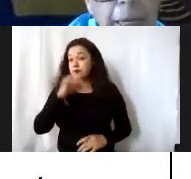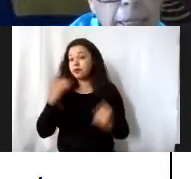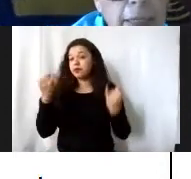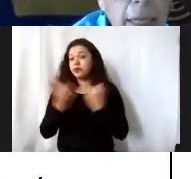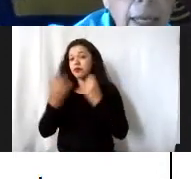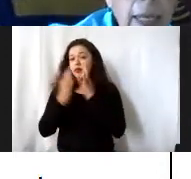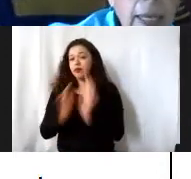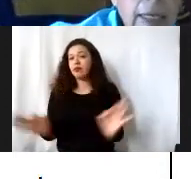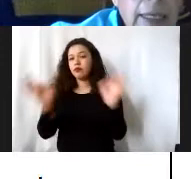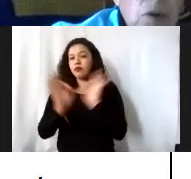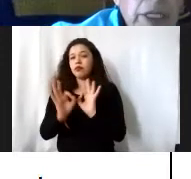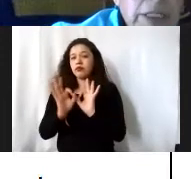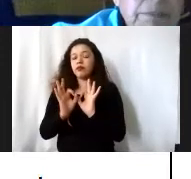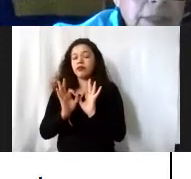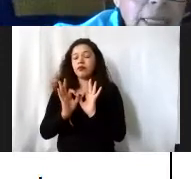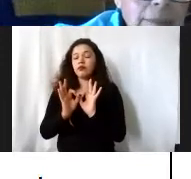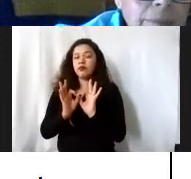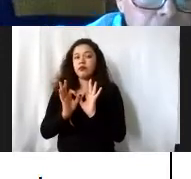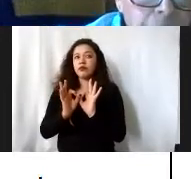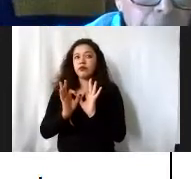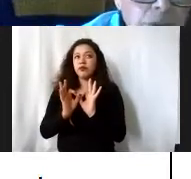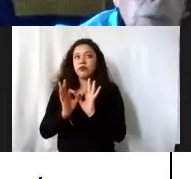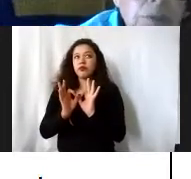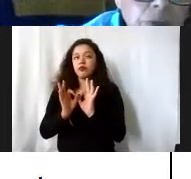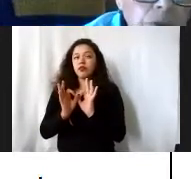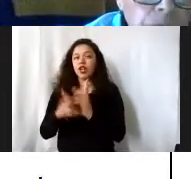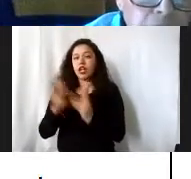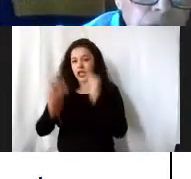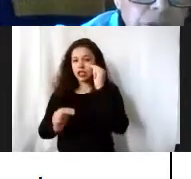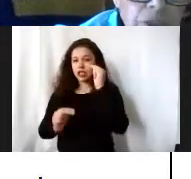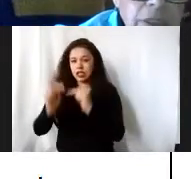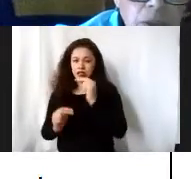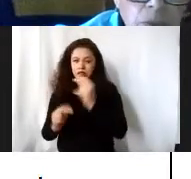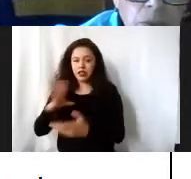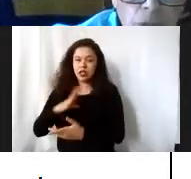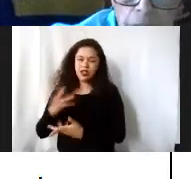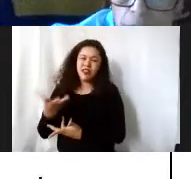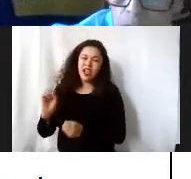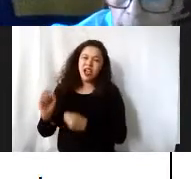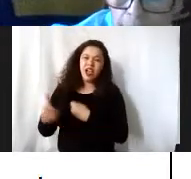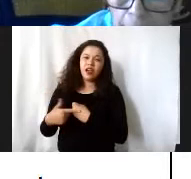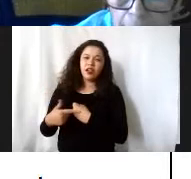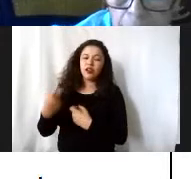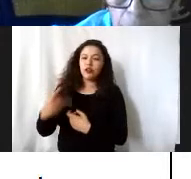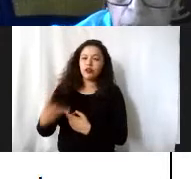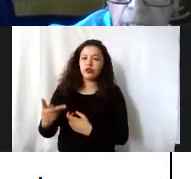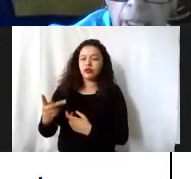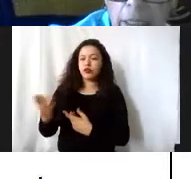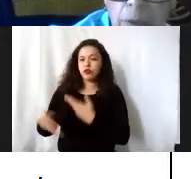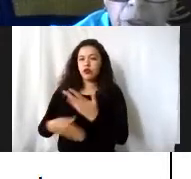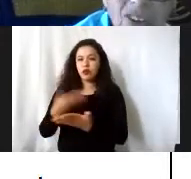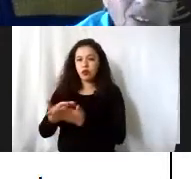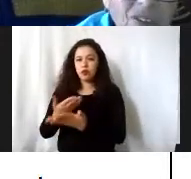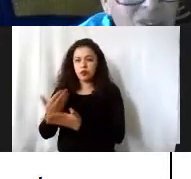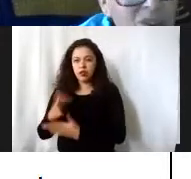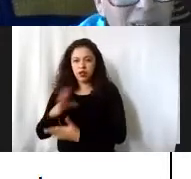la parte que no es tan medible, ¿no? Como estas cuestiones que tú estás planteando.